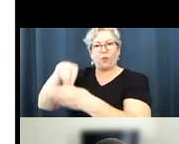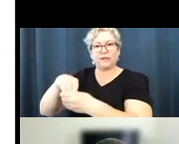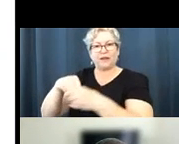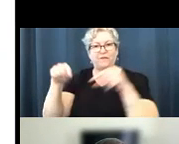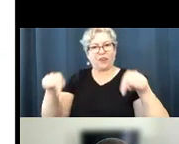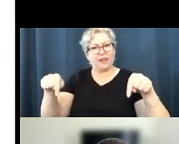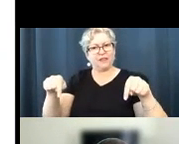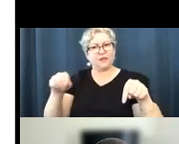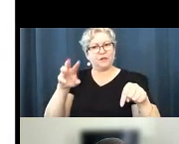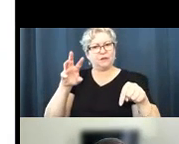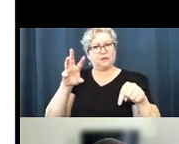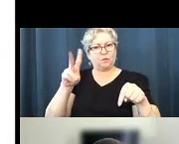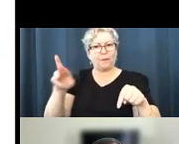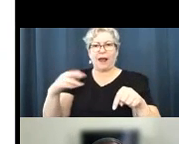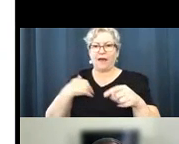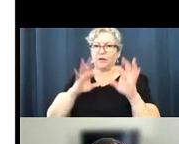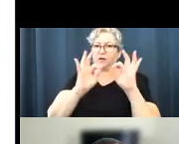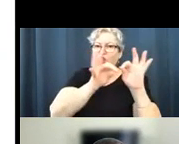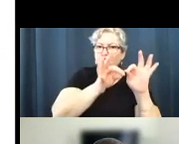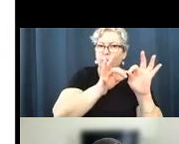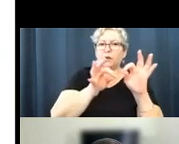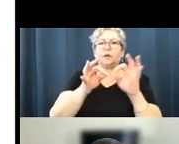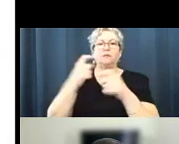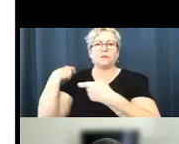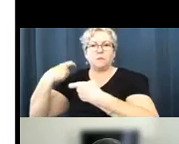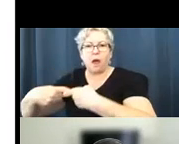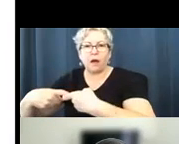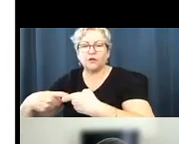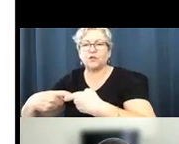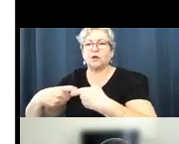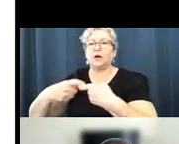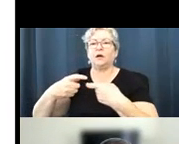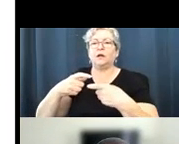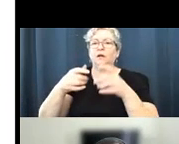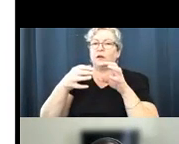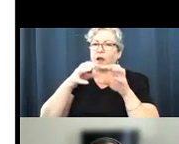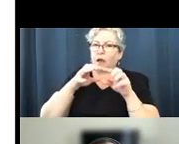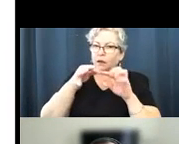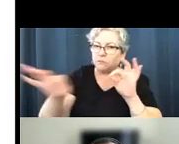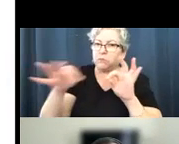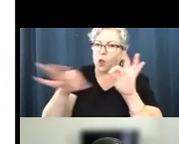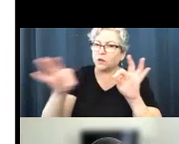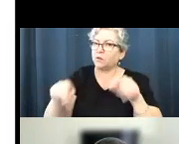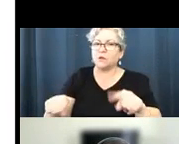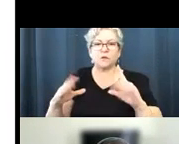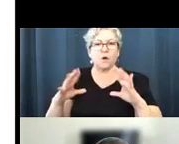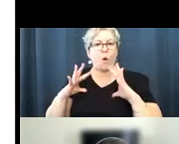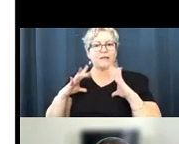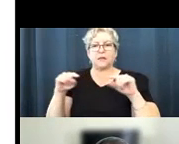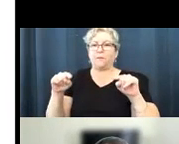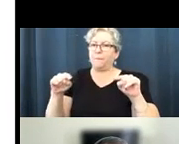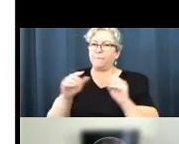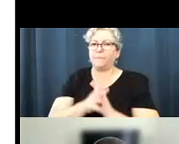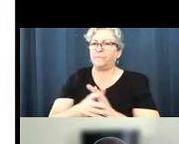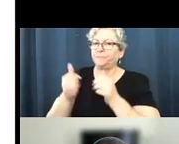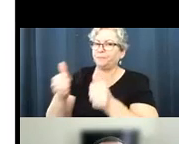la inclusión de este webinar que tienen interpretación, traducción a español y también tienen las capciones abajo.